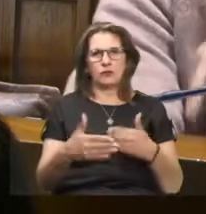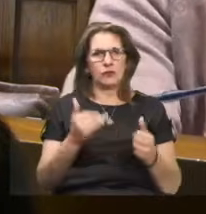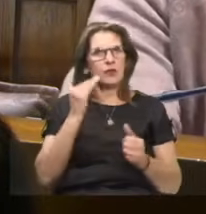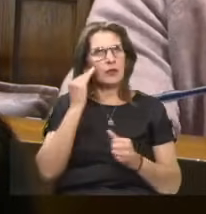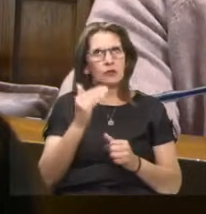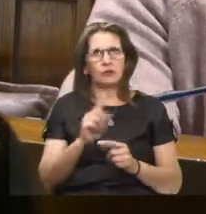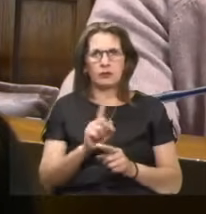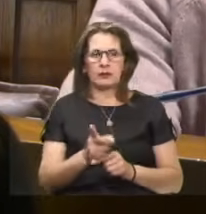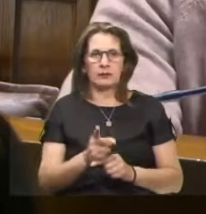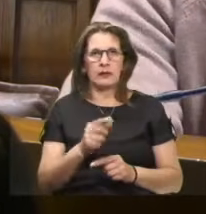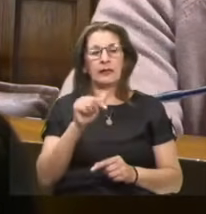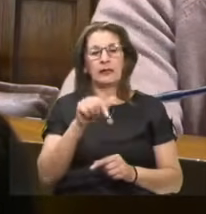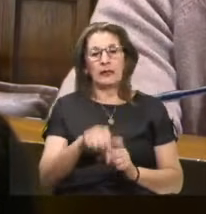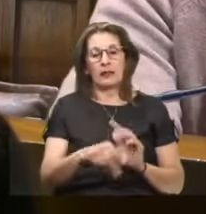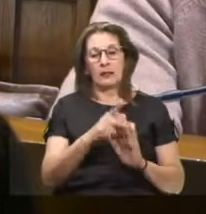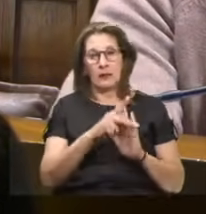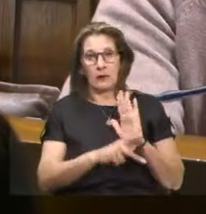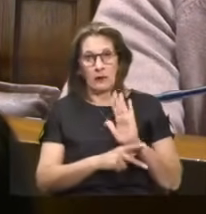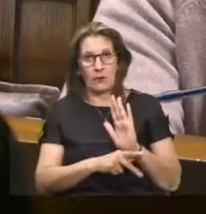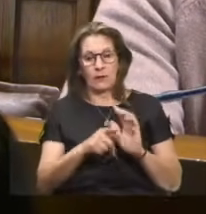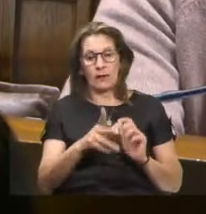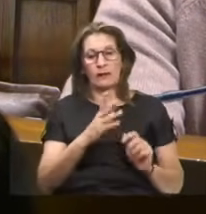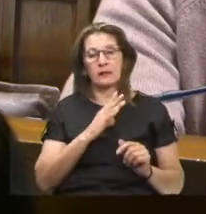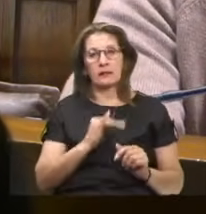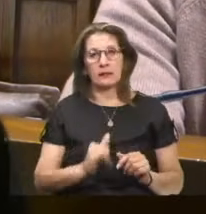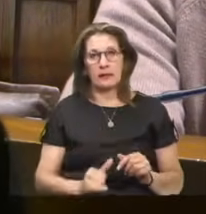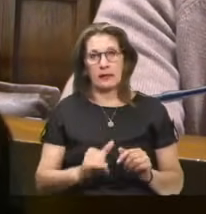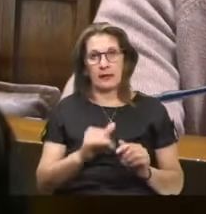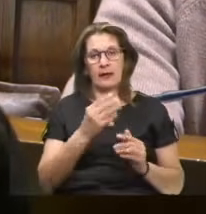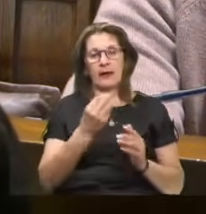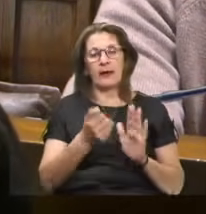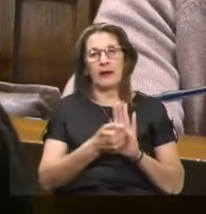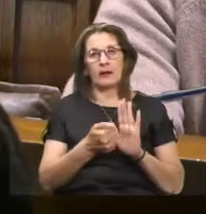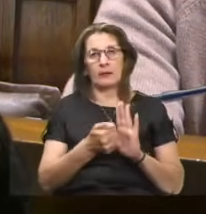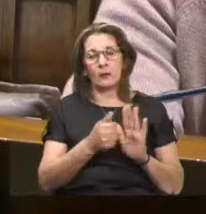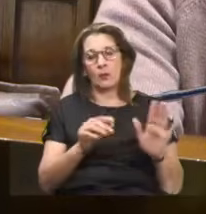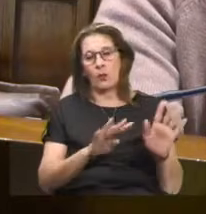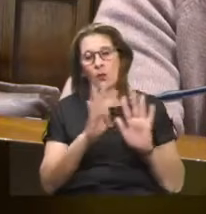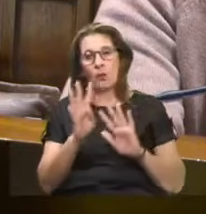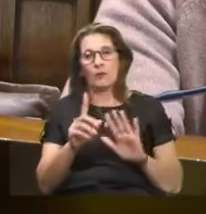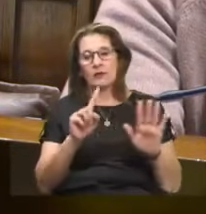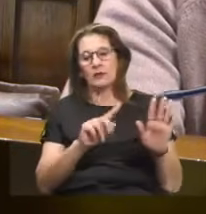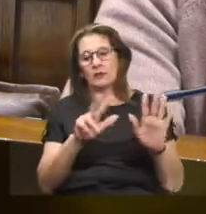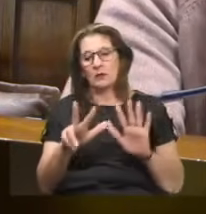docentes. Esta norma tiene su correlativa en el artículo 9 de la Ley